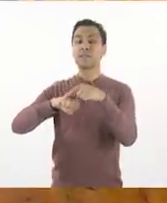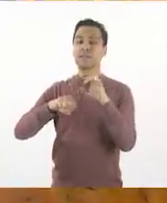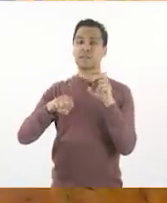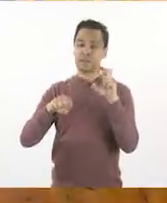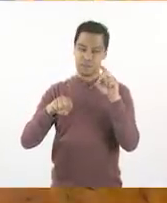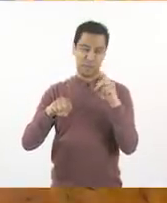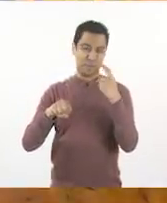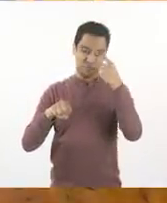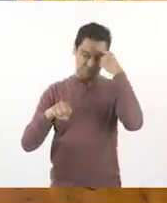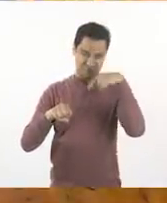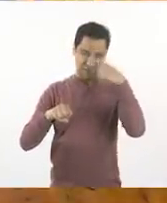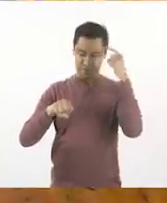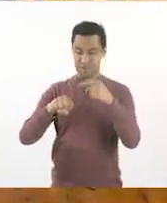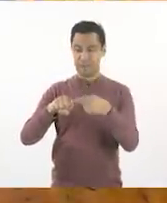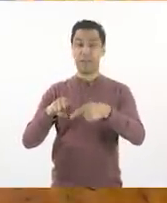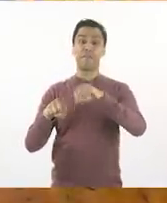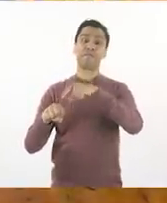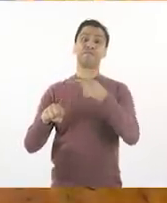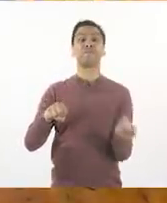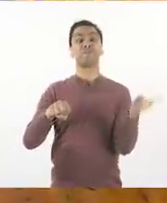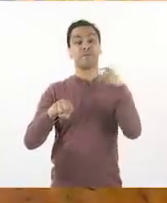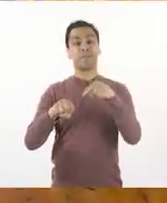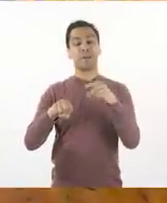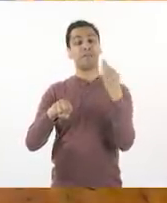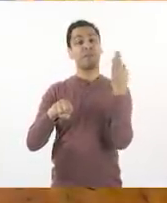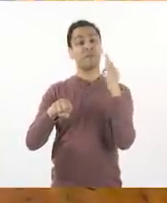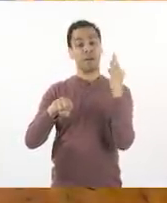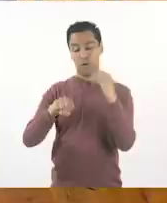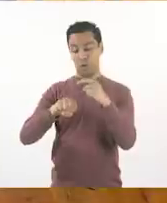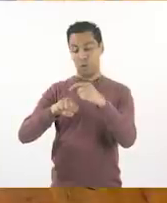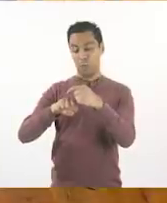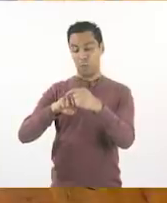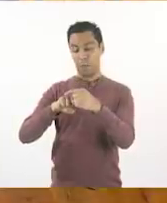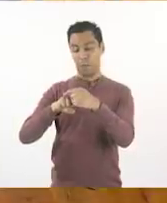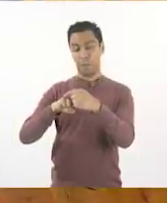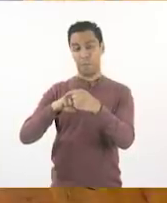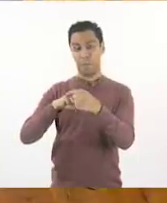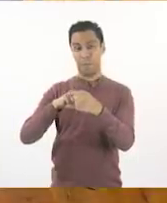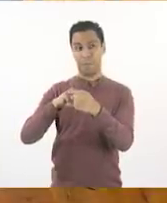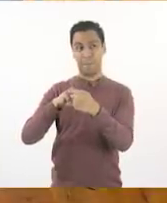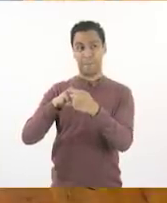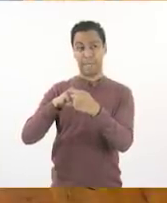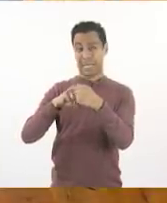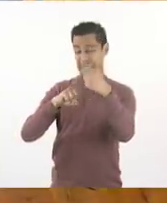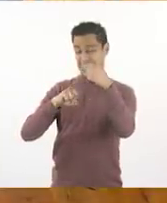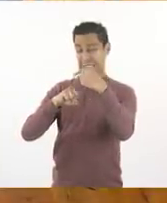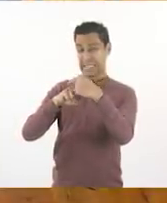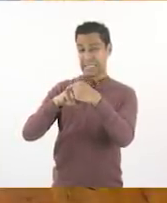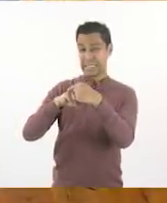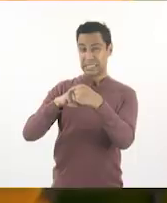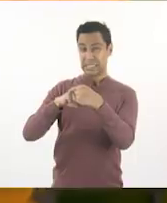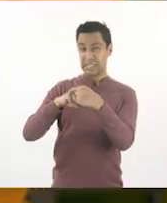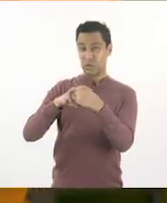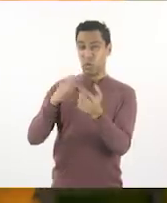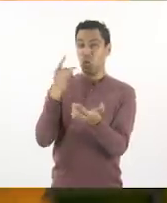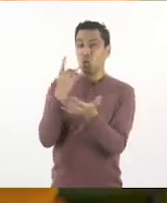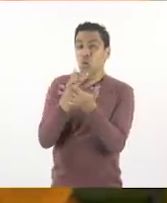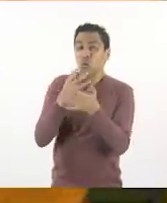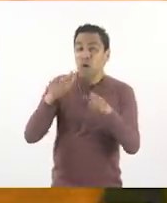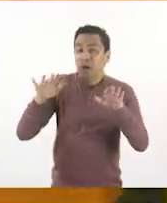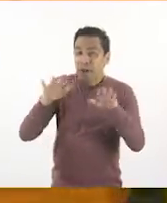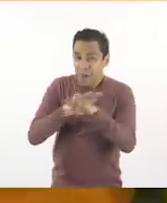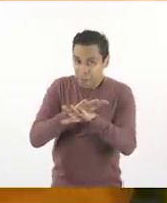31. ¿Febrero? Febrero tiene 28 días. Ok, aquí nada más es donde hay un